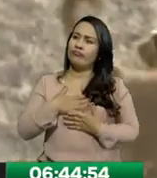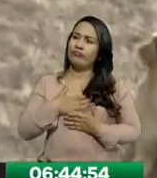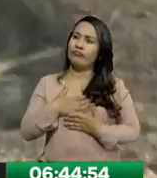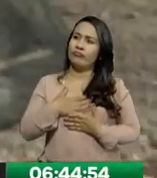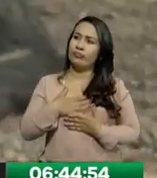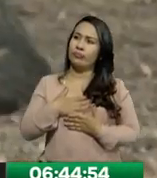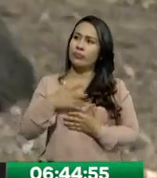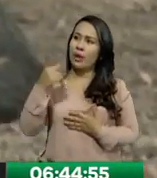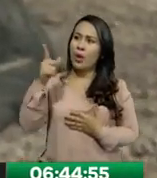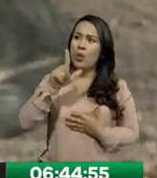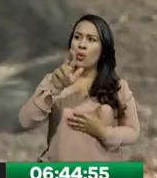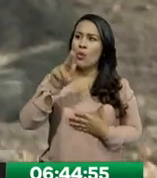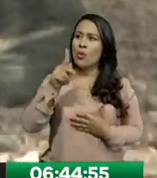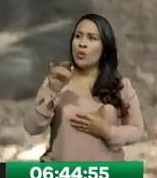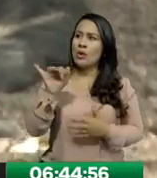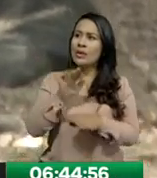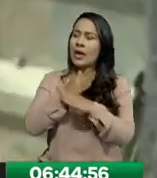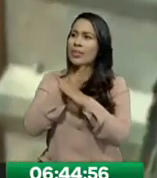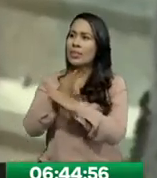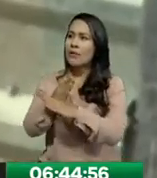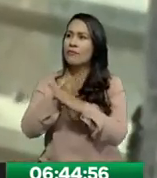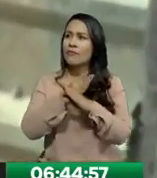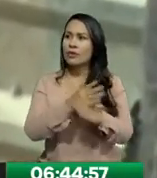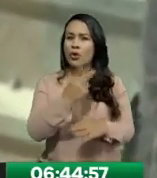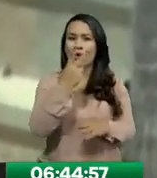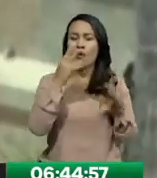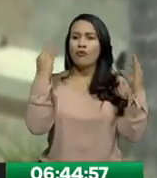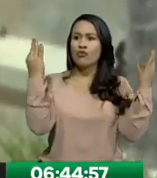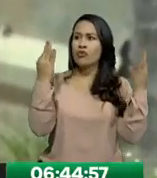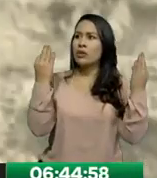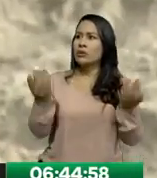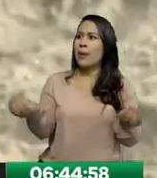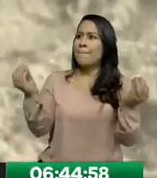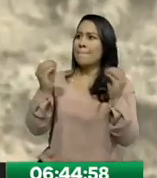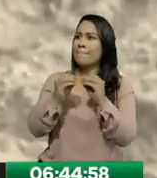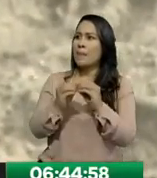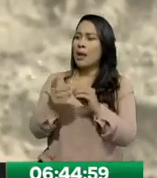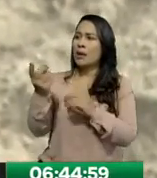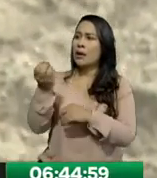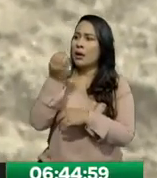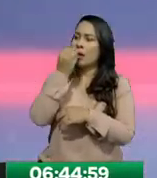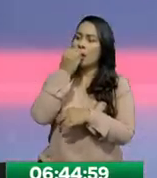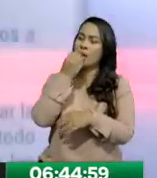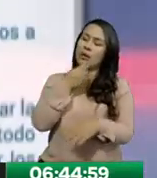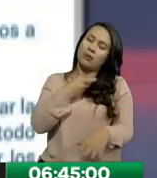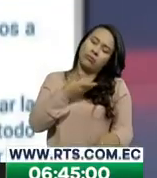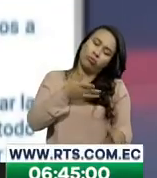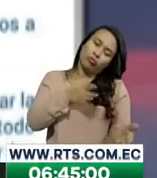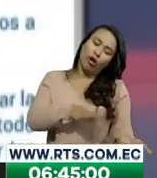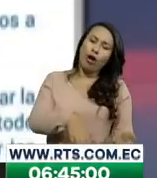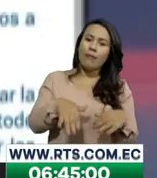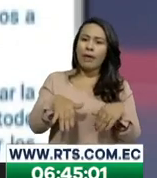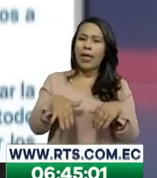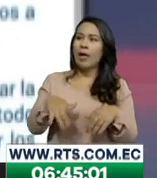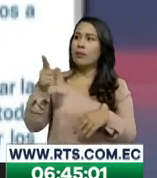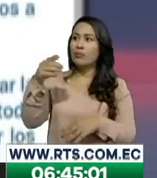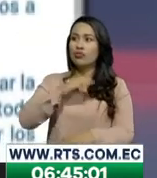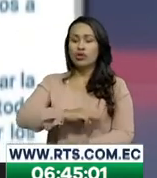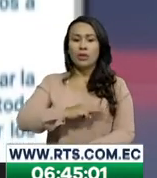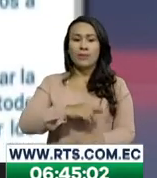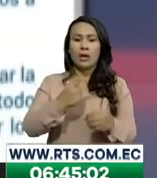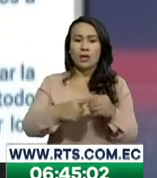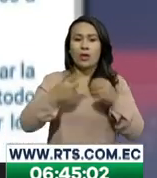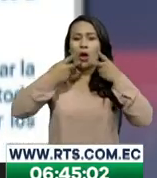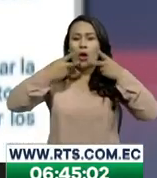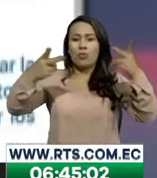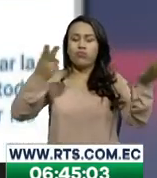y Defensa de la Vida Animal son otras de las 2 fundaciones que reportaron más casos de envenenamiento. Por su parte, el municipio de Quito anunció a